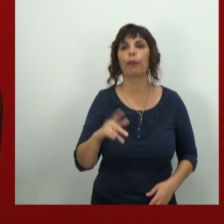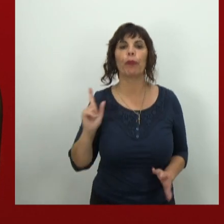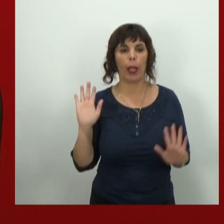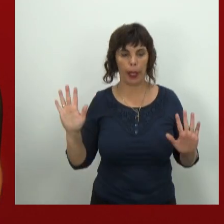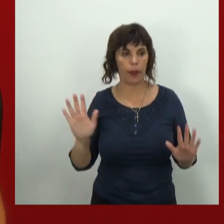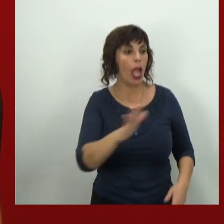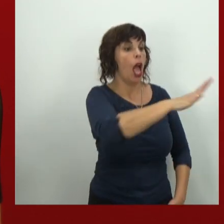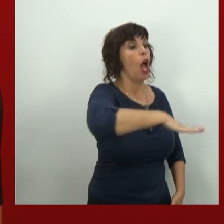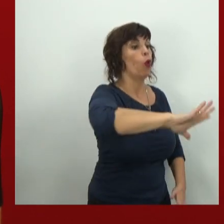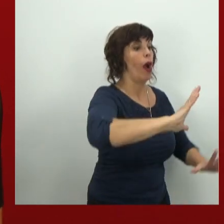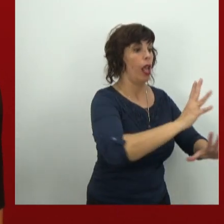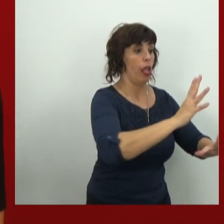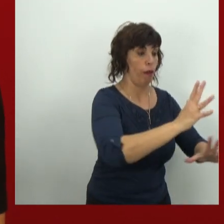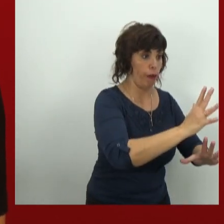salvas